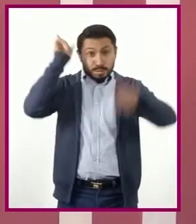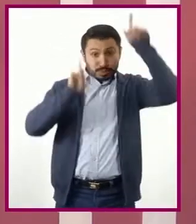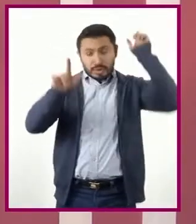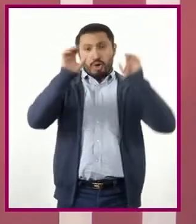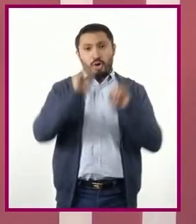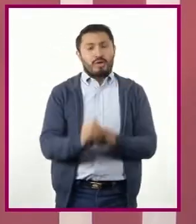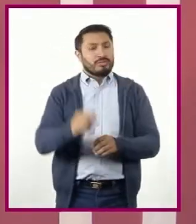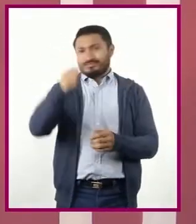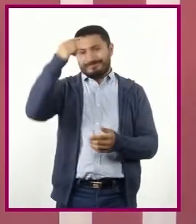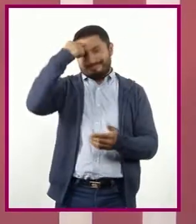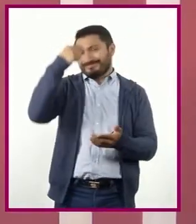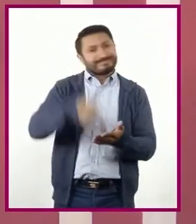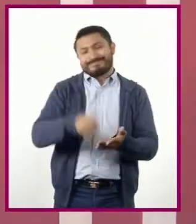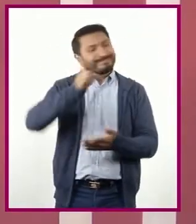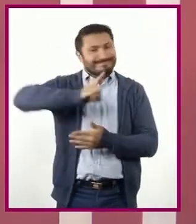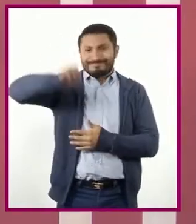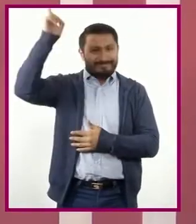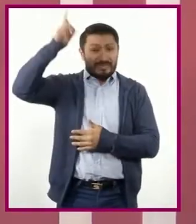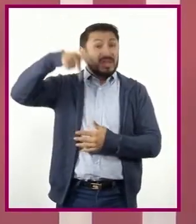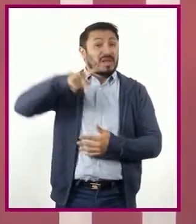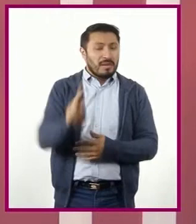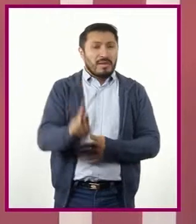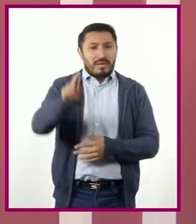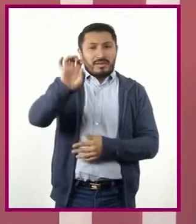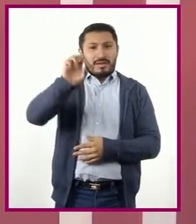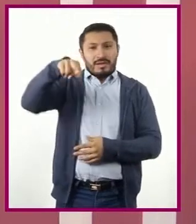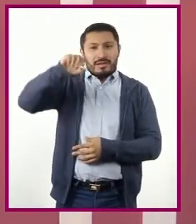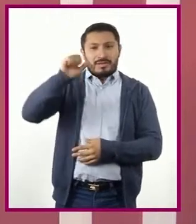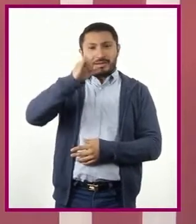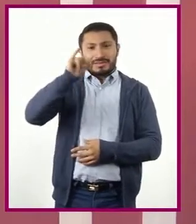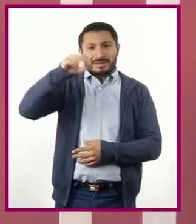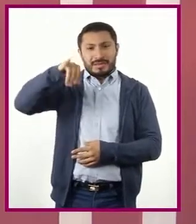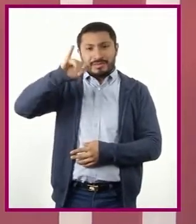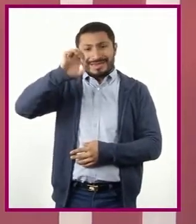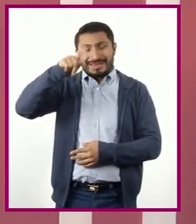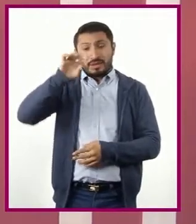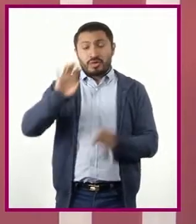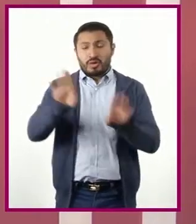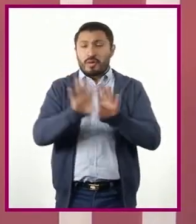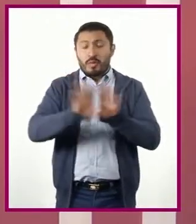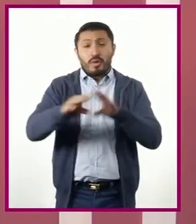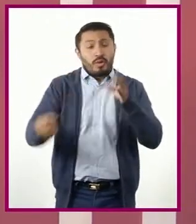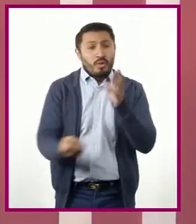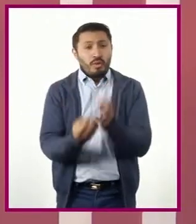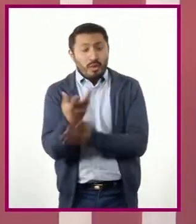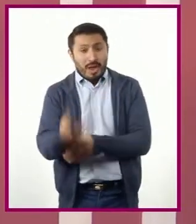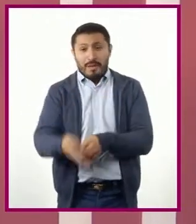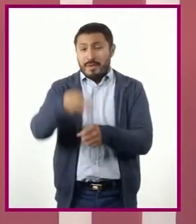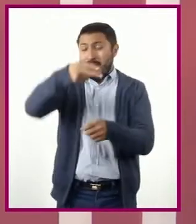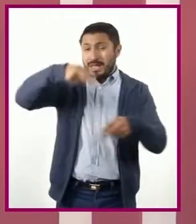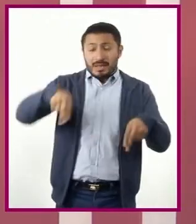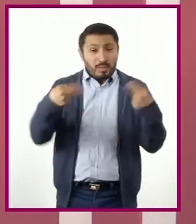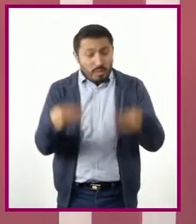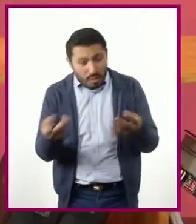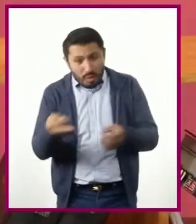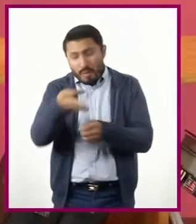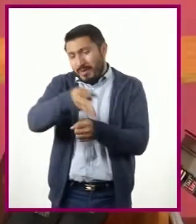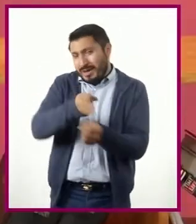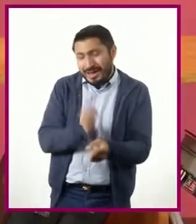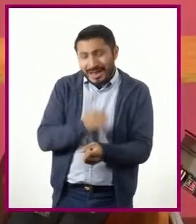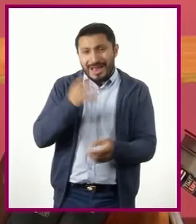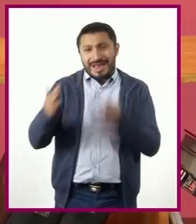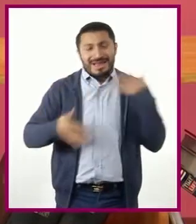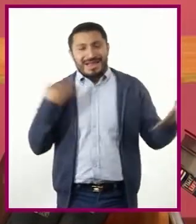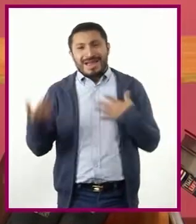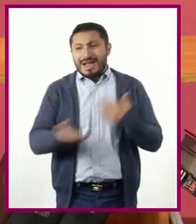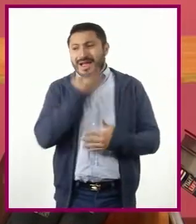herejes. Pero con el Renacimiento se revaloró el ingenio, las bromas inteligentes y la diversión popular.